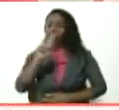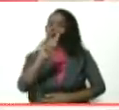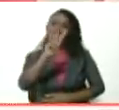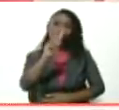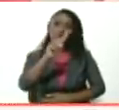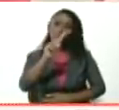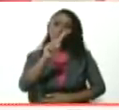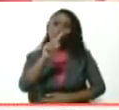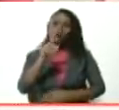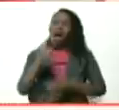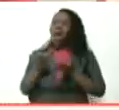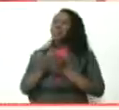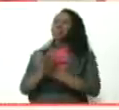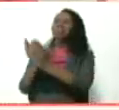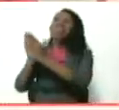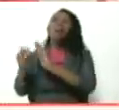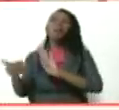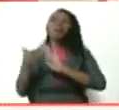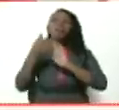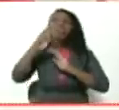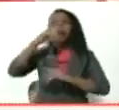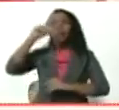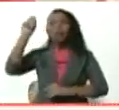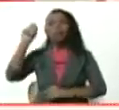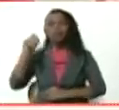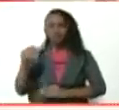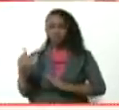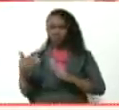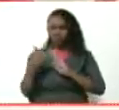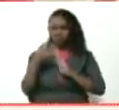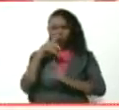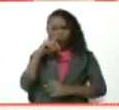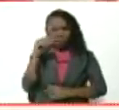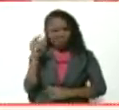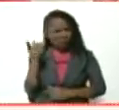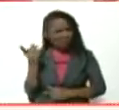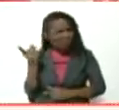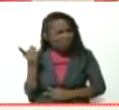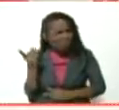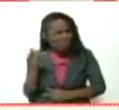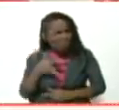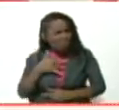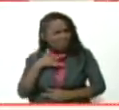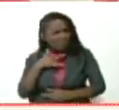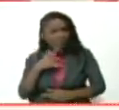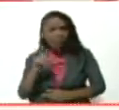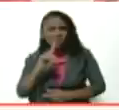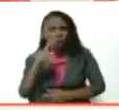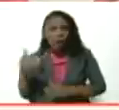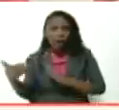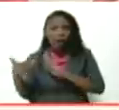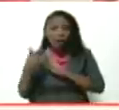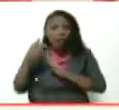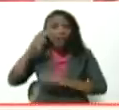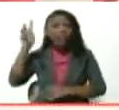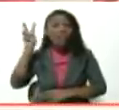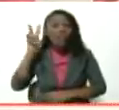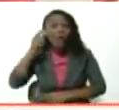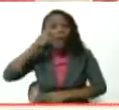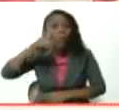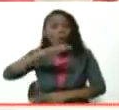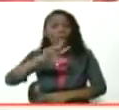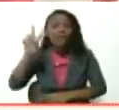naval contra Maduro, dicen los medios. ¿Contra Maduro? No, bloqueo naval contra Venezuela, contra el pueblo de